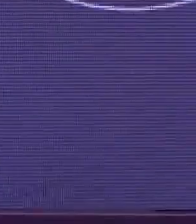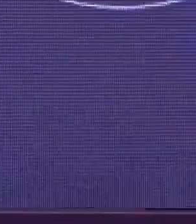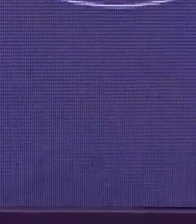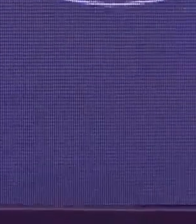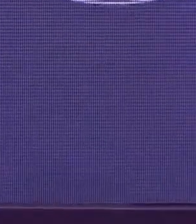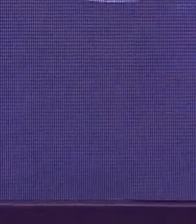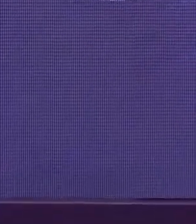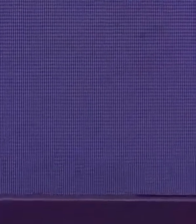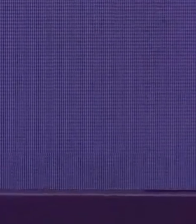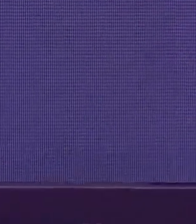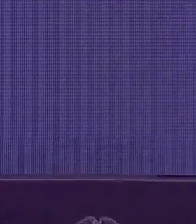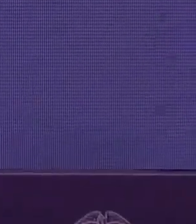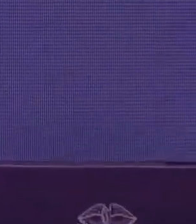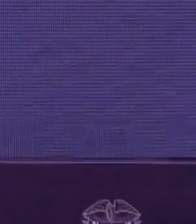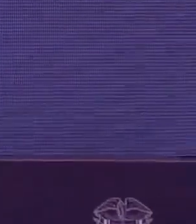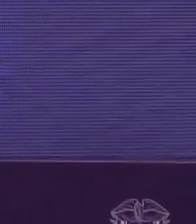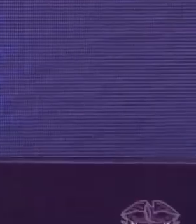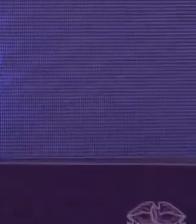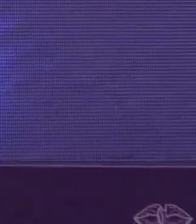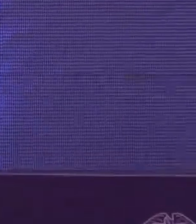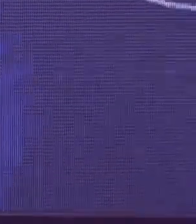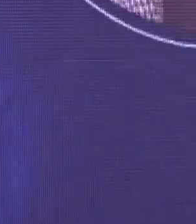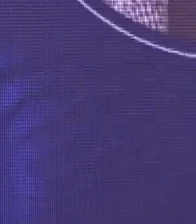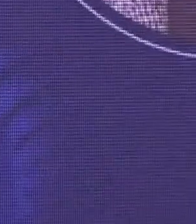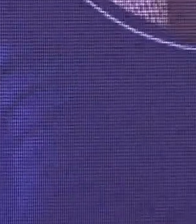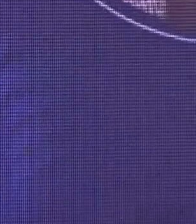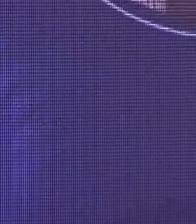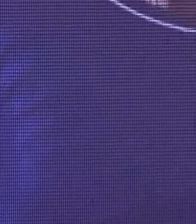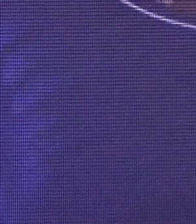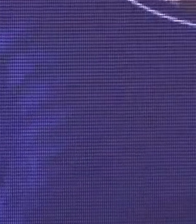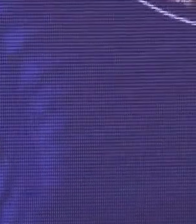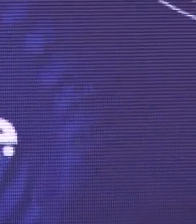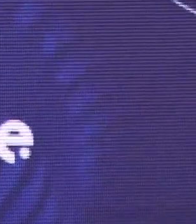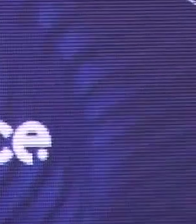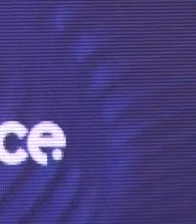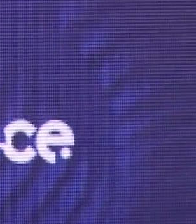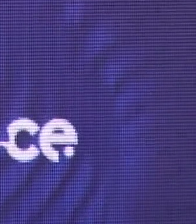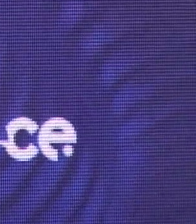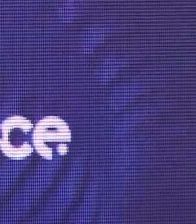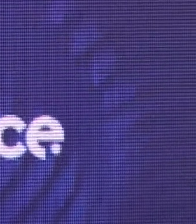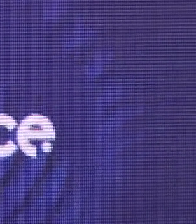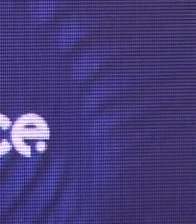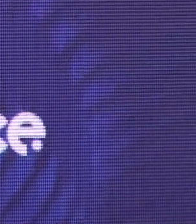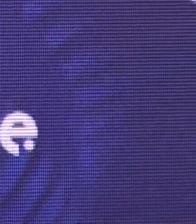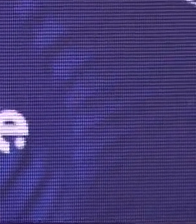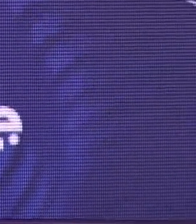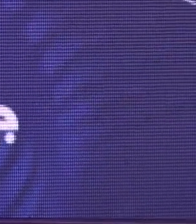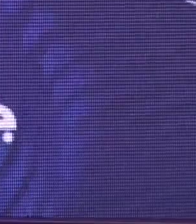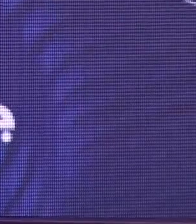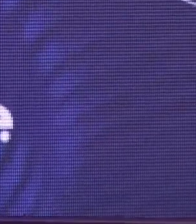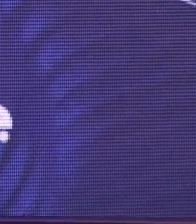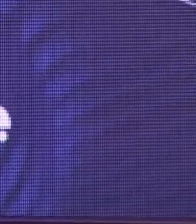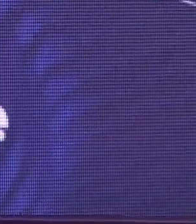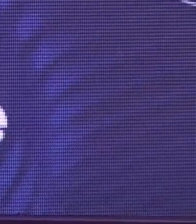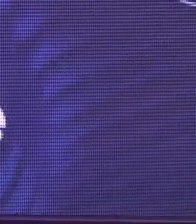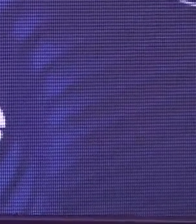embargo, sí se requiere conocer un poquito de cómo funciona. Y para eso hay una serie de cursos que también dependen de tu conocimiento previo, cómo lo podemos